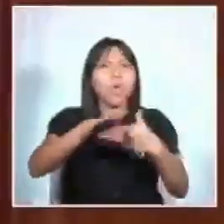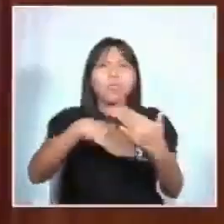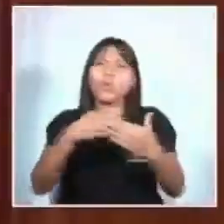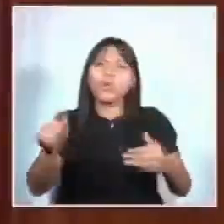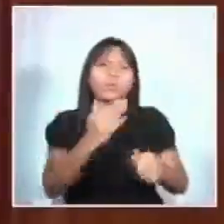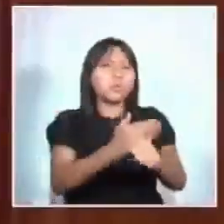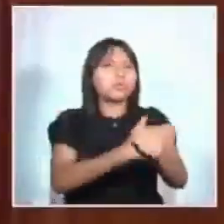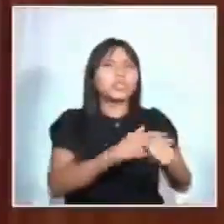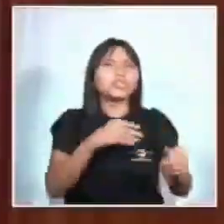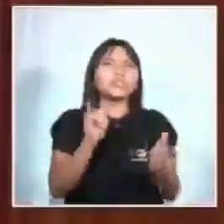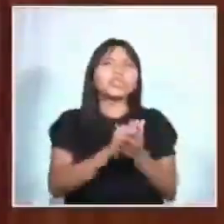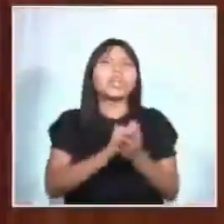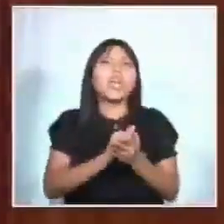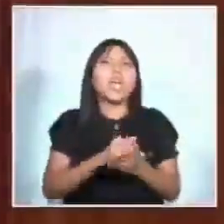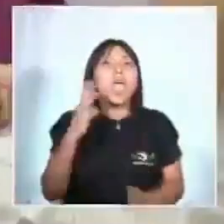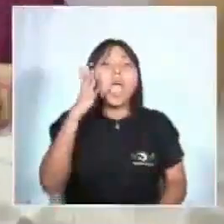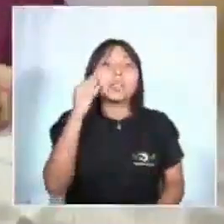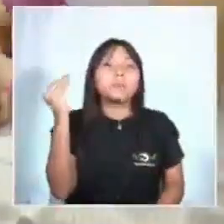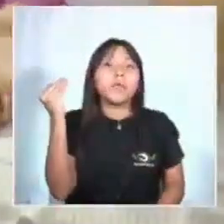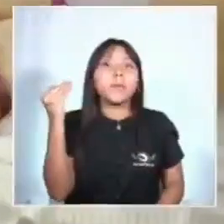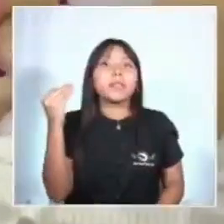procesos que has estado experimentando,